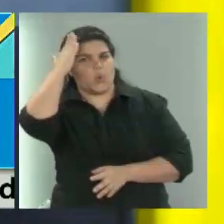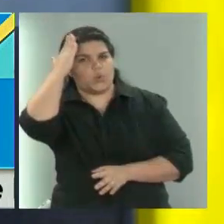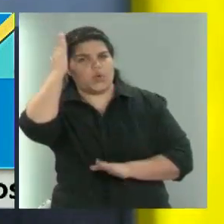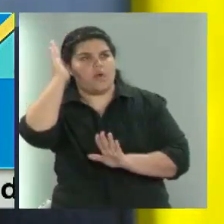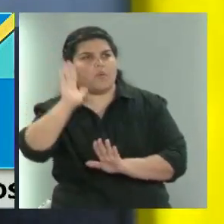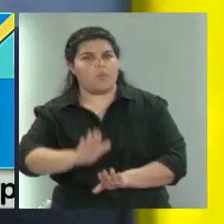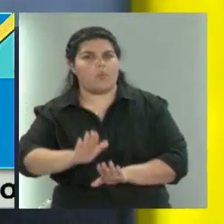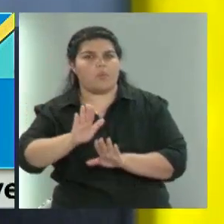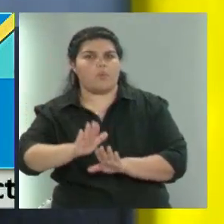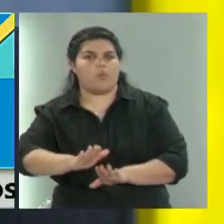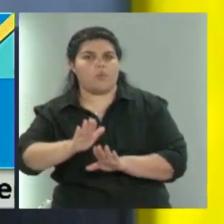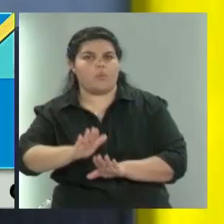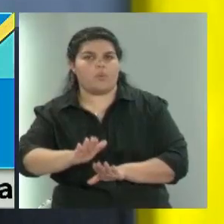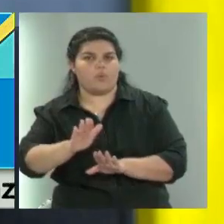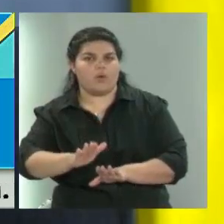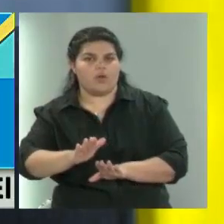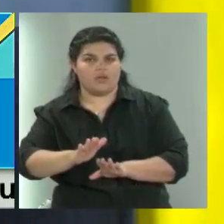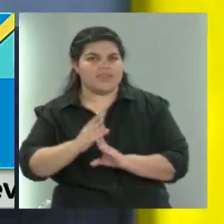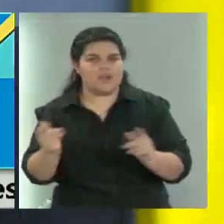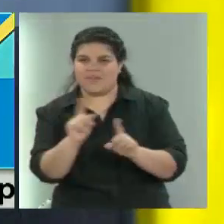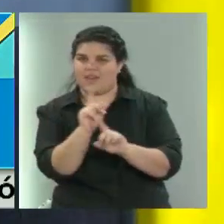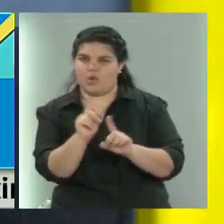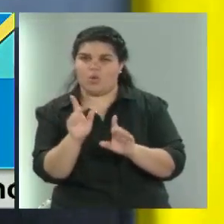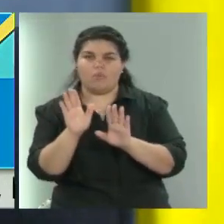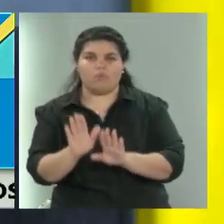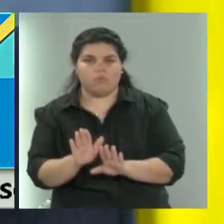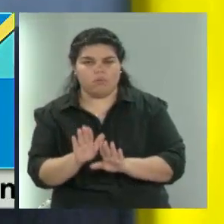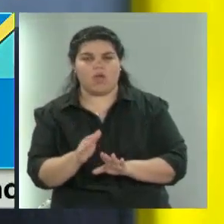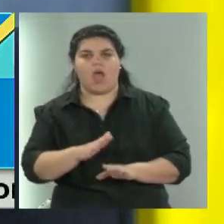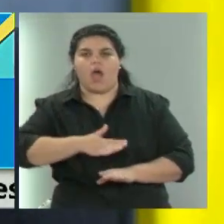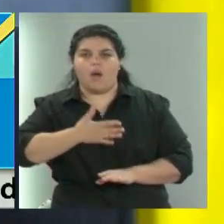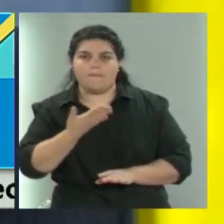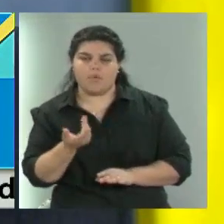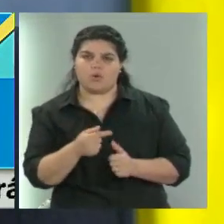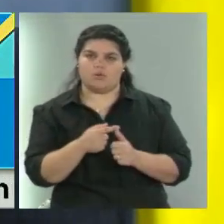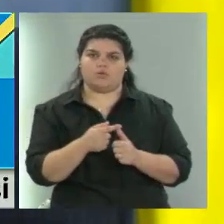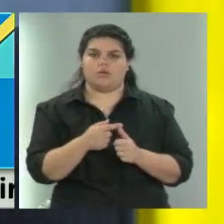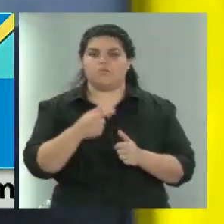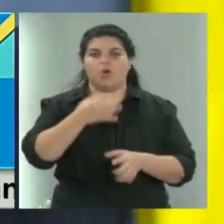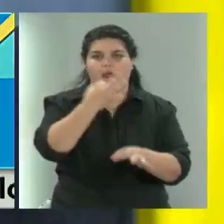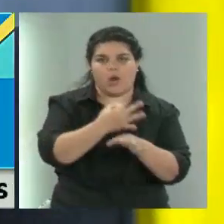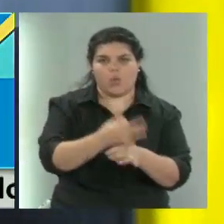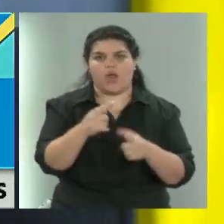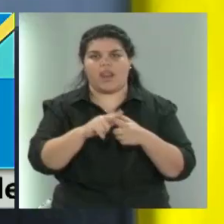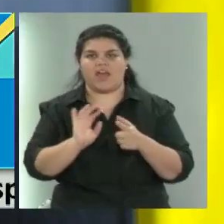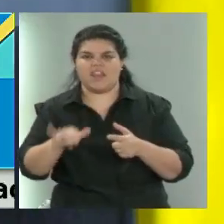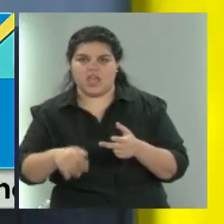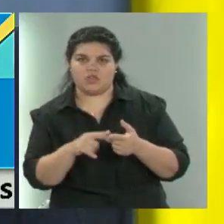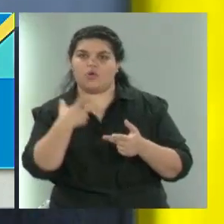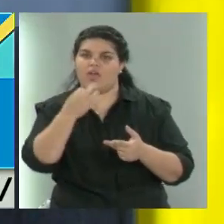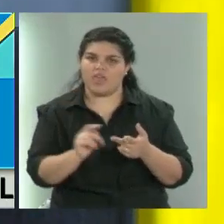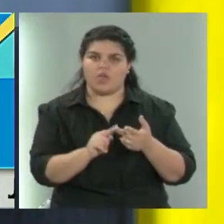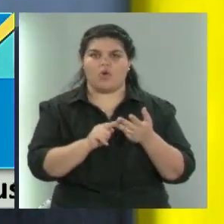detiene esa cultura en el amor por la escuela, por la formación, por nuestros hijos, por nuestros nietos, etcétera,